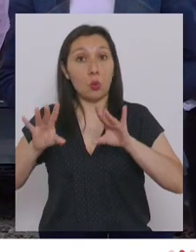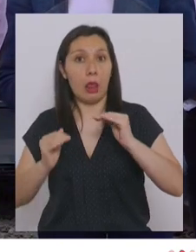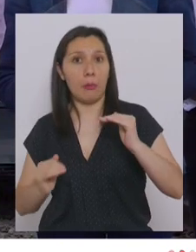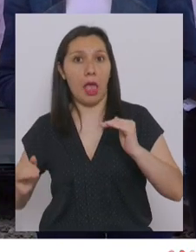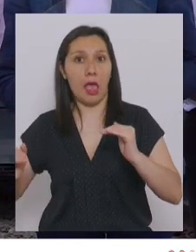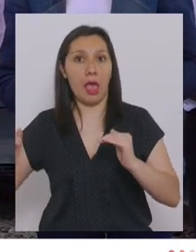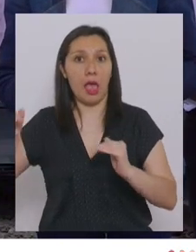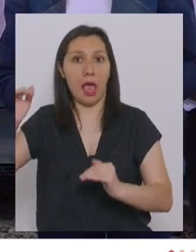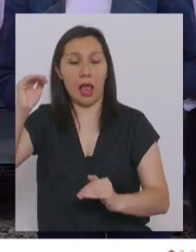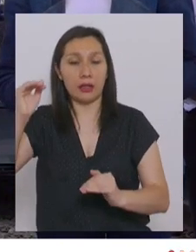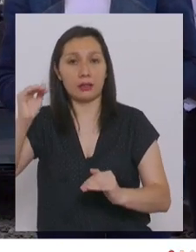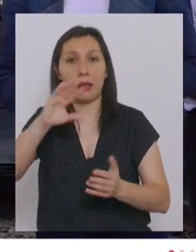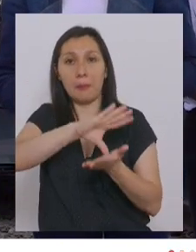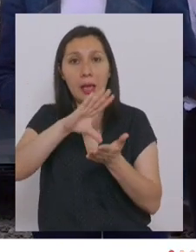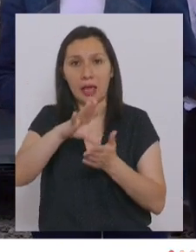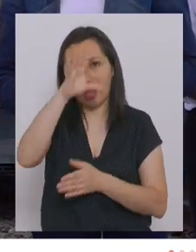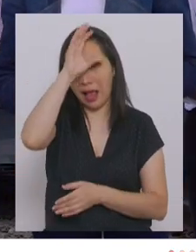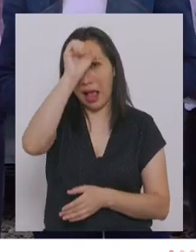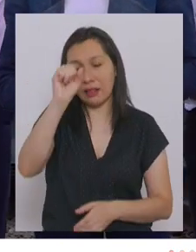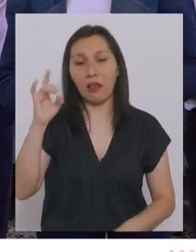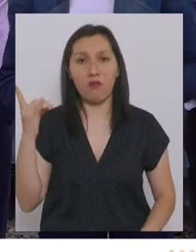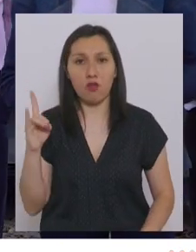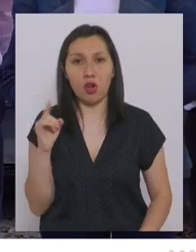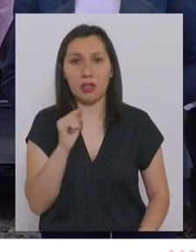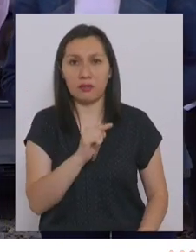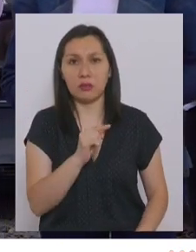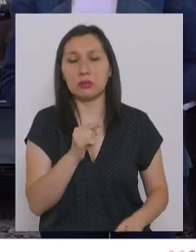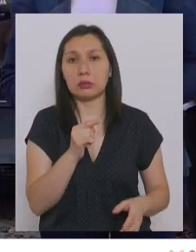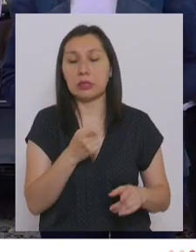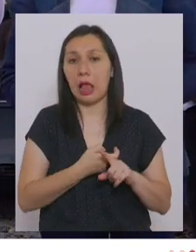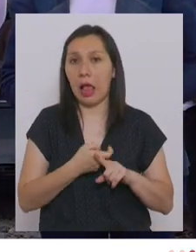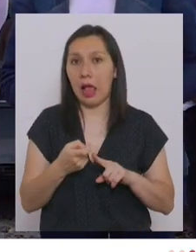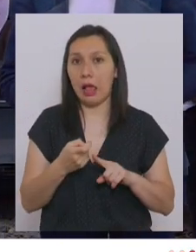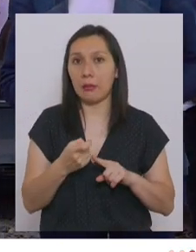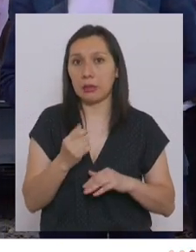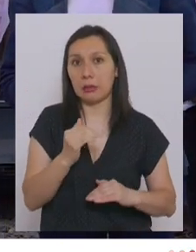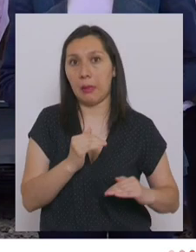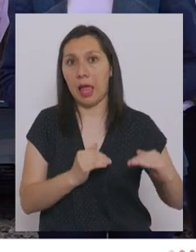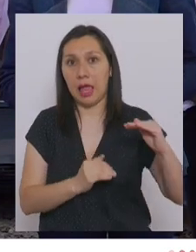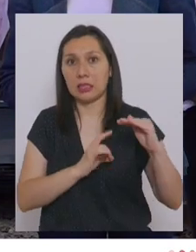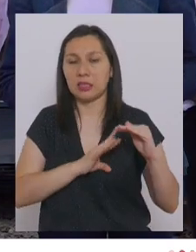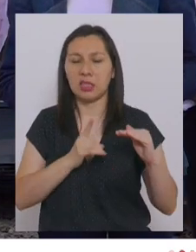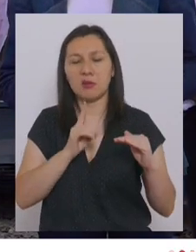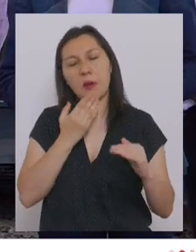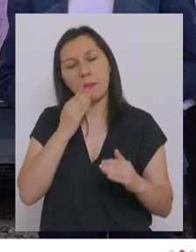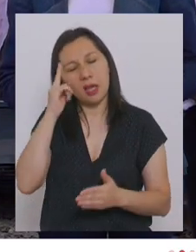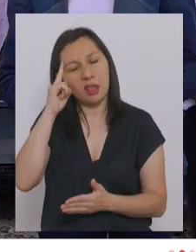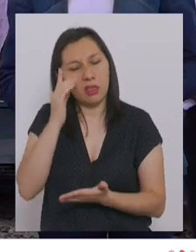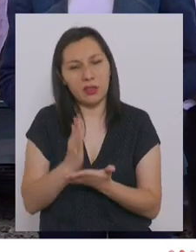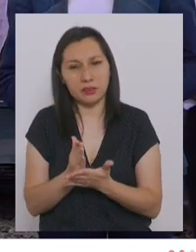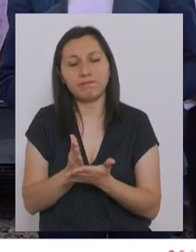sobrepasado con largueza y que países como Argentina y Bolivia estaban amenazando con superar a Chile, decidimos